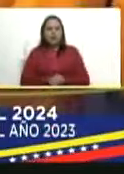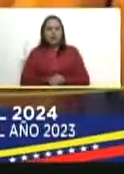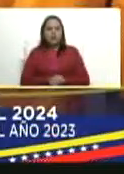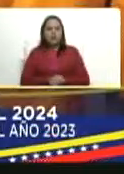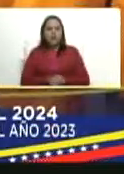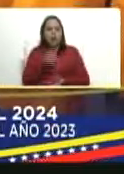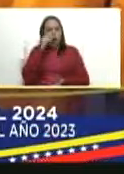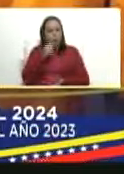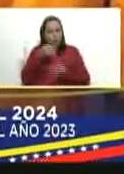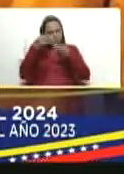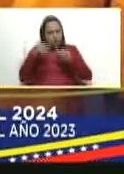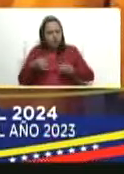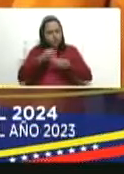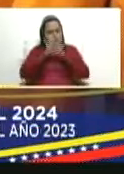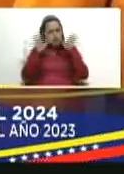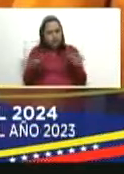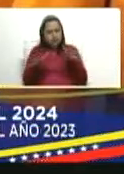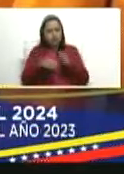hombre firme